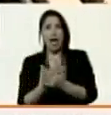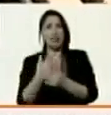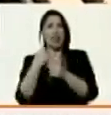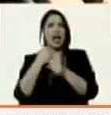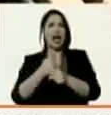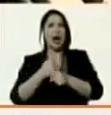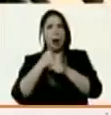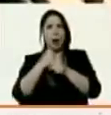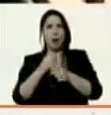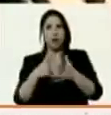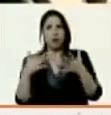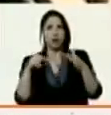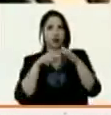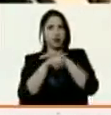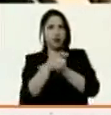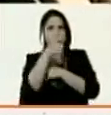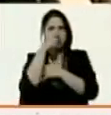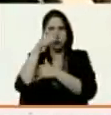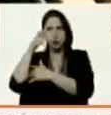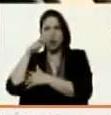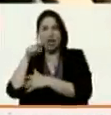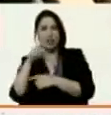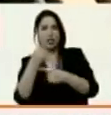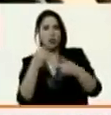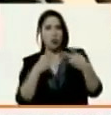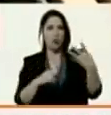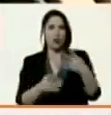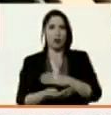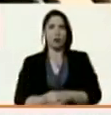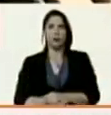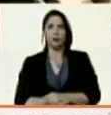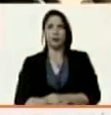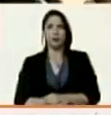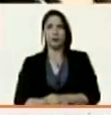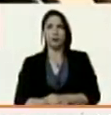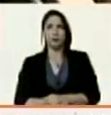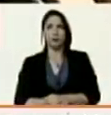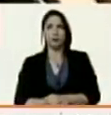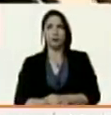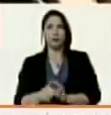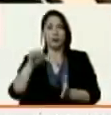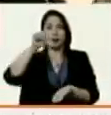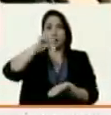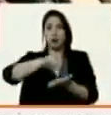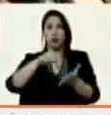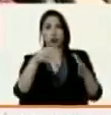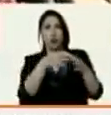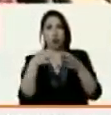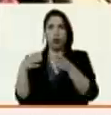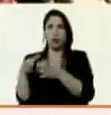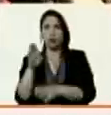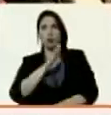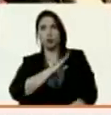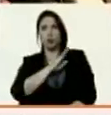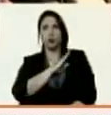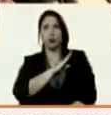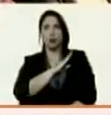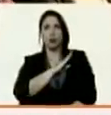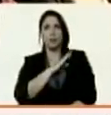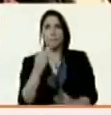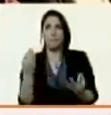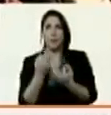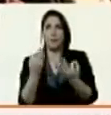metidos allí creo yo es el instrumento y ese es el punto de organización nuestra y de integración nuestros verdaderos